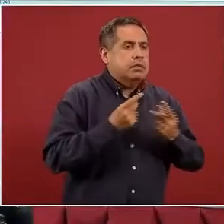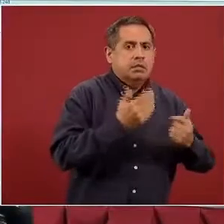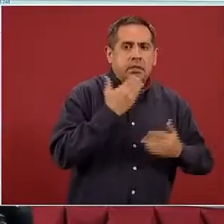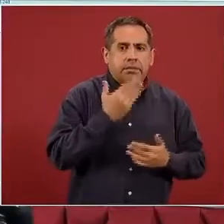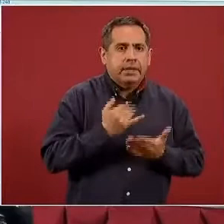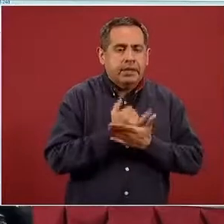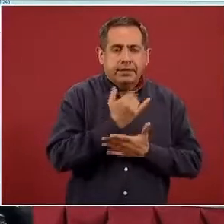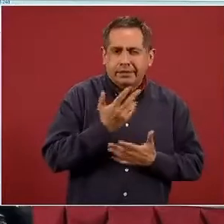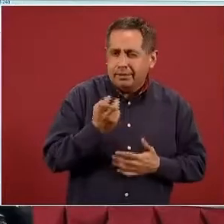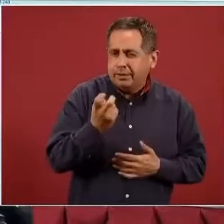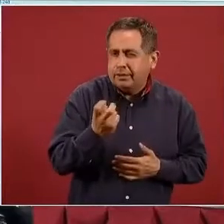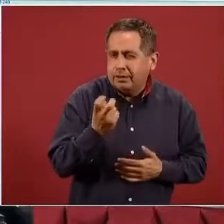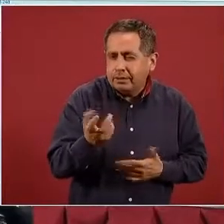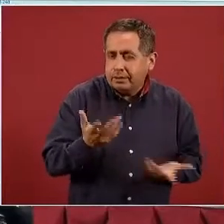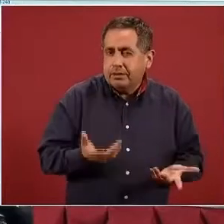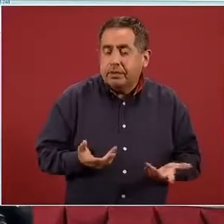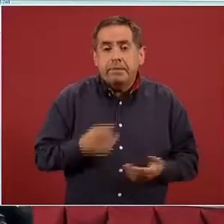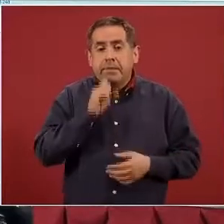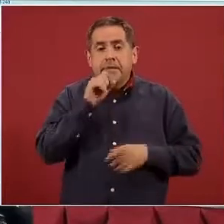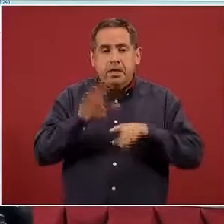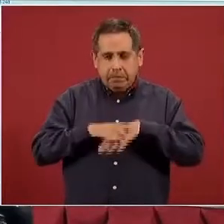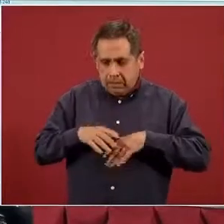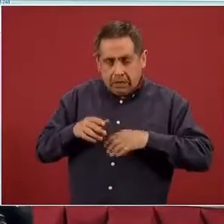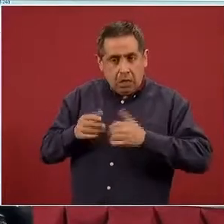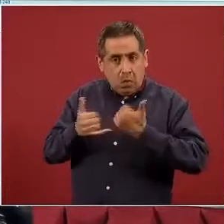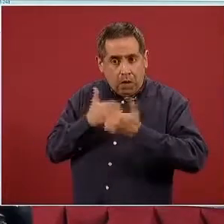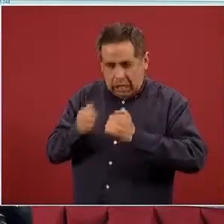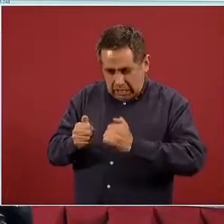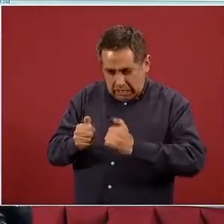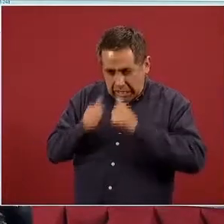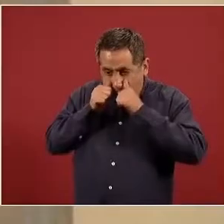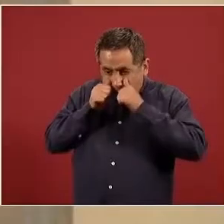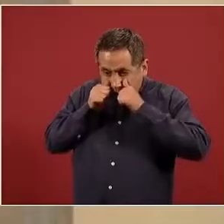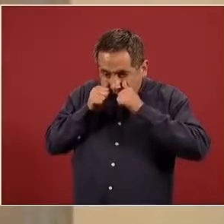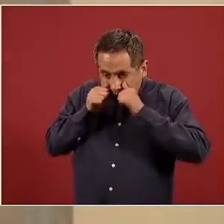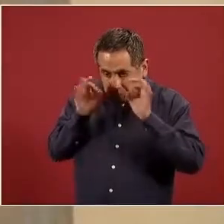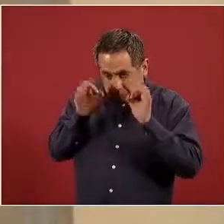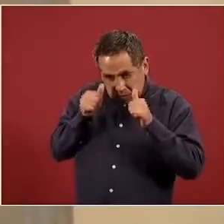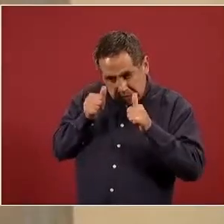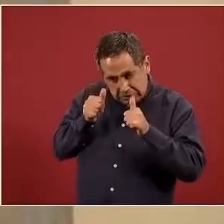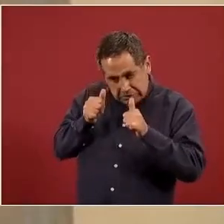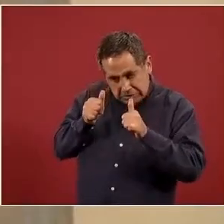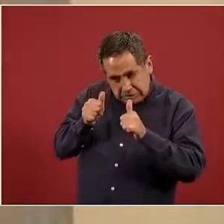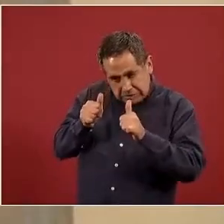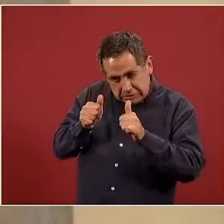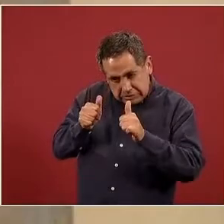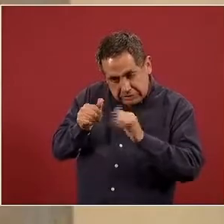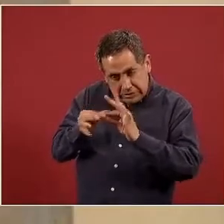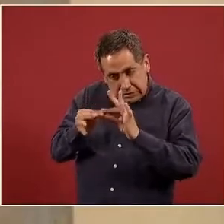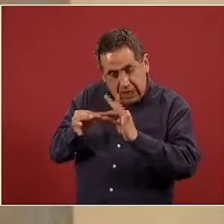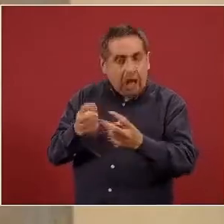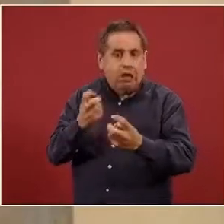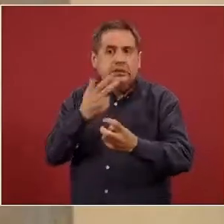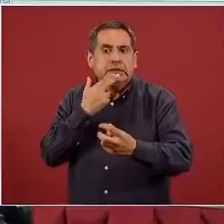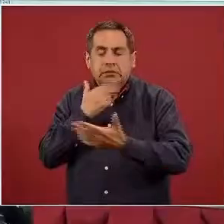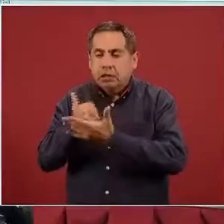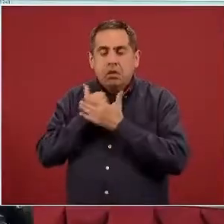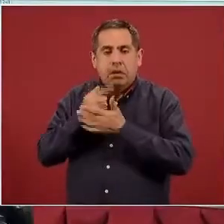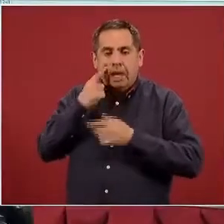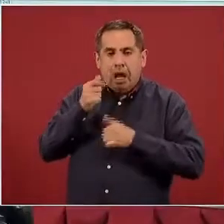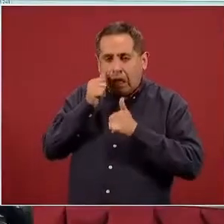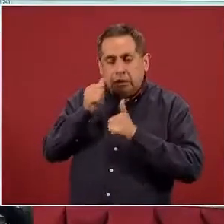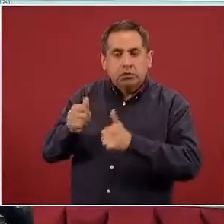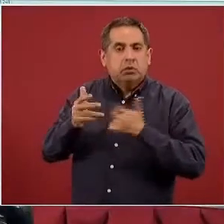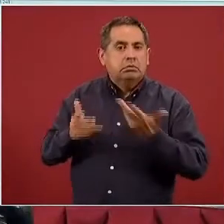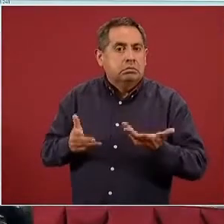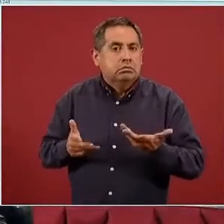el desarrollo de la mejora de la atención, y esto es bien importante que se les quede porque voy a hablar más adelante de esta parte de la mejora de la atención,